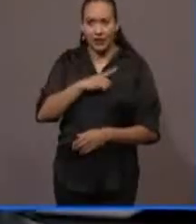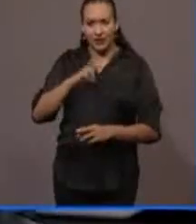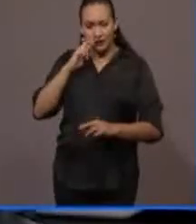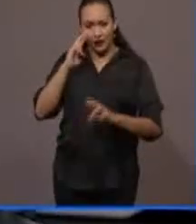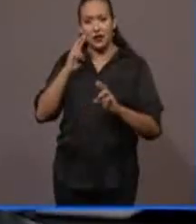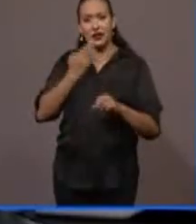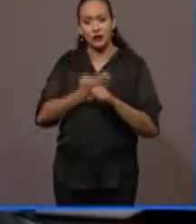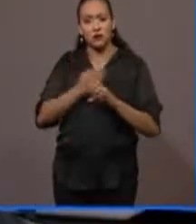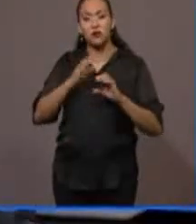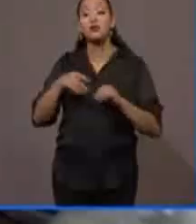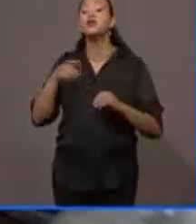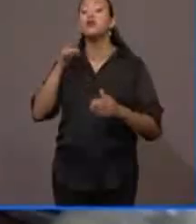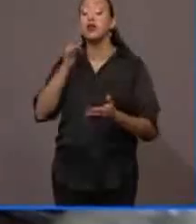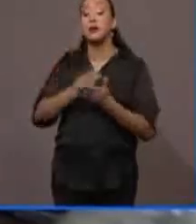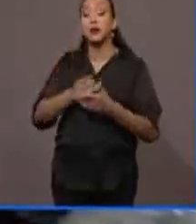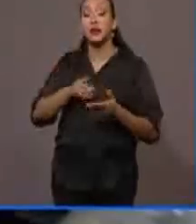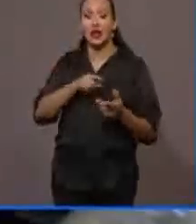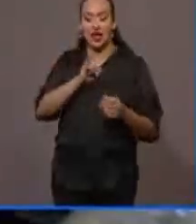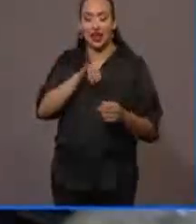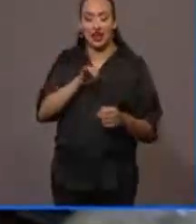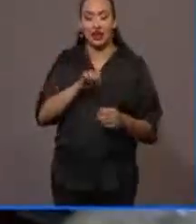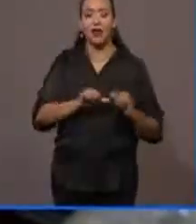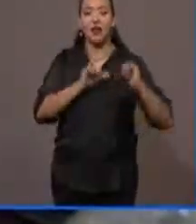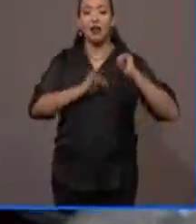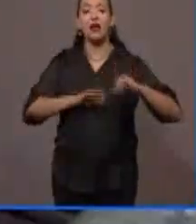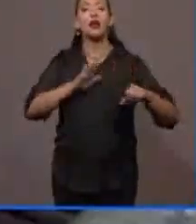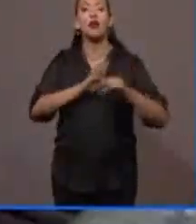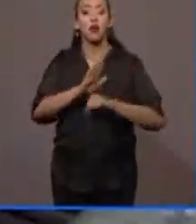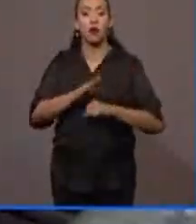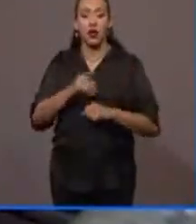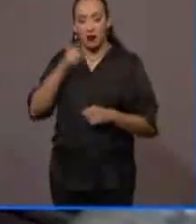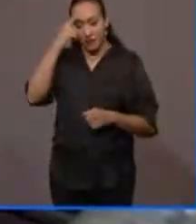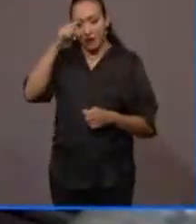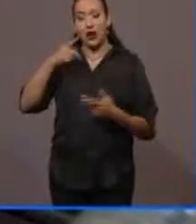el ejercicio de los derechos político-electorales, los cuales no fueron